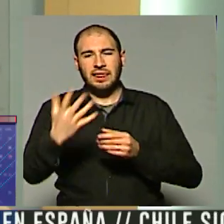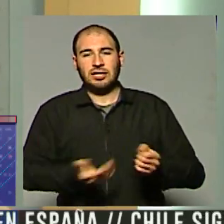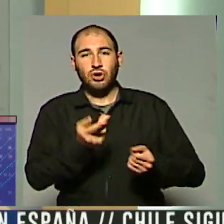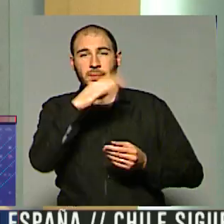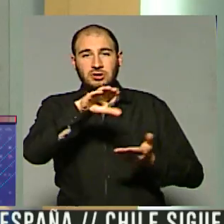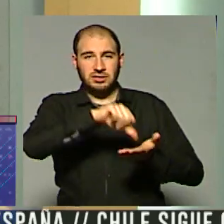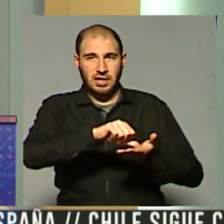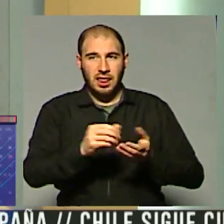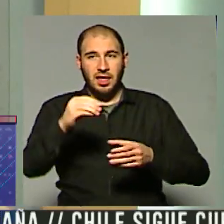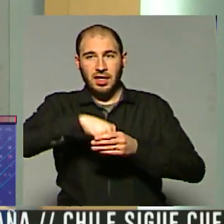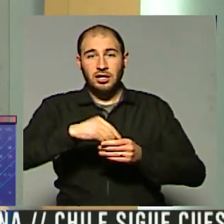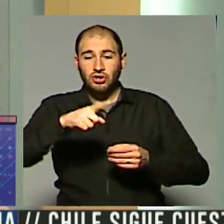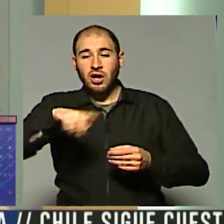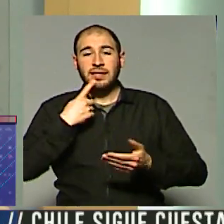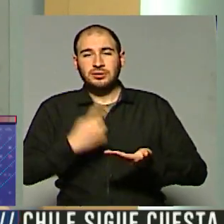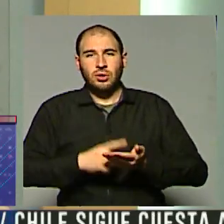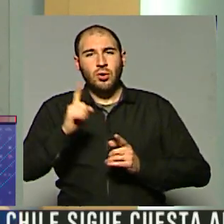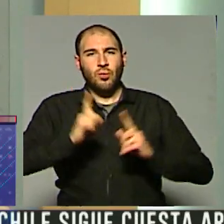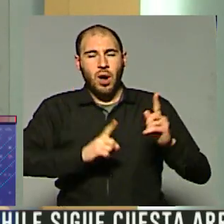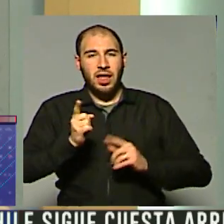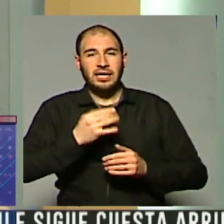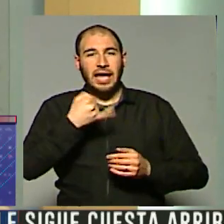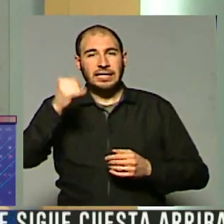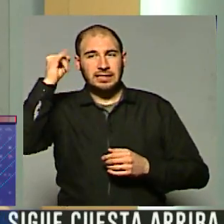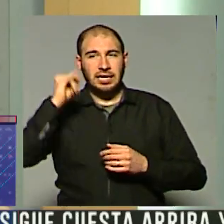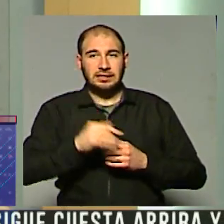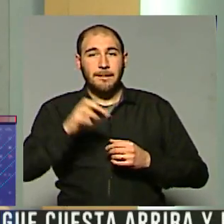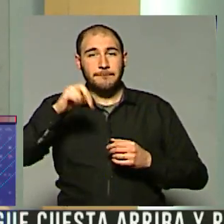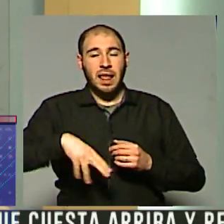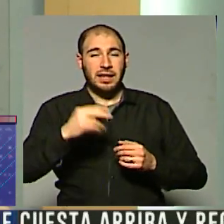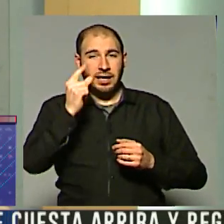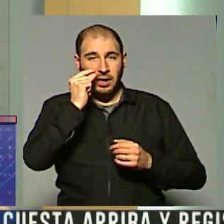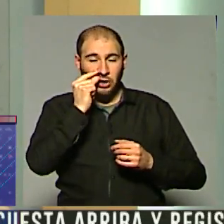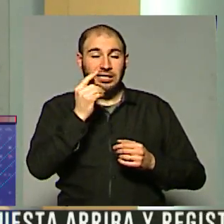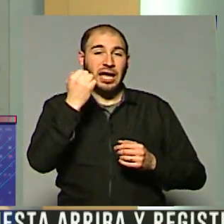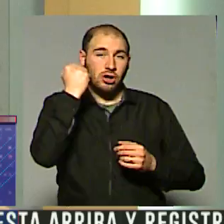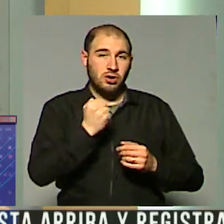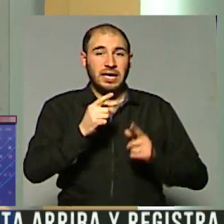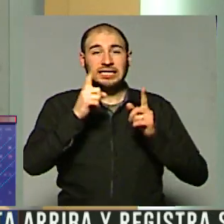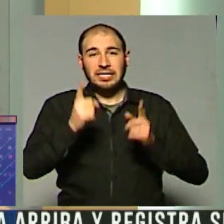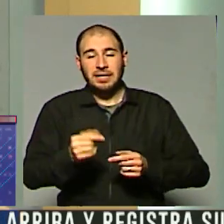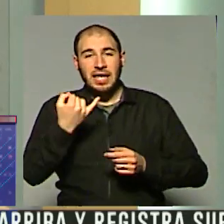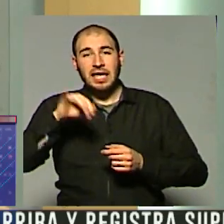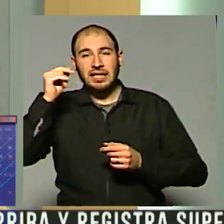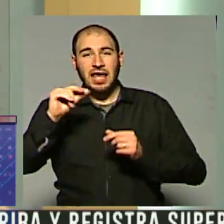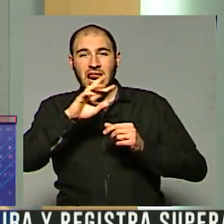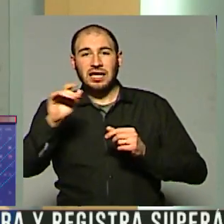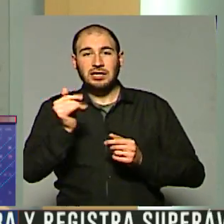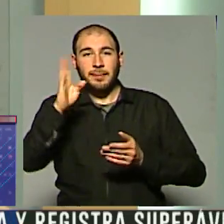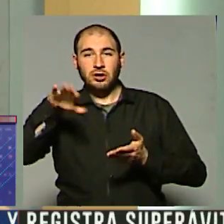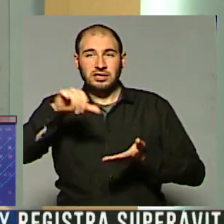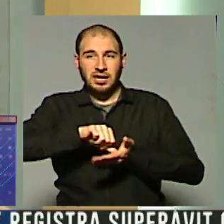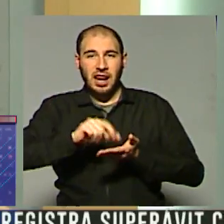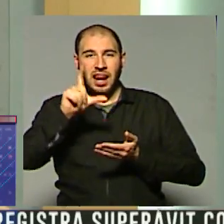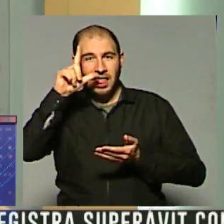Banco Central y van a tomar la decisión de cuál va a ser la tasa de interés de política monetaria y cuál va a ser la tasa de interés de las letras del Banco Central,